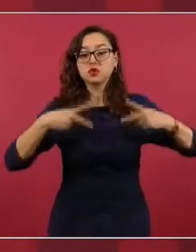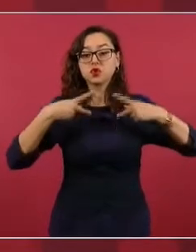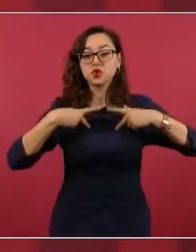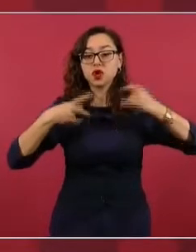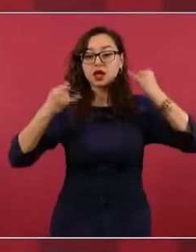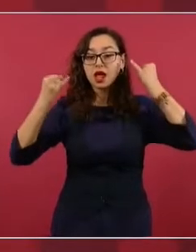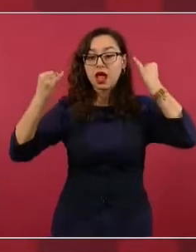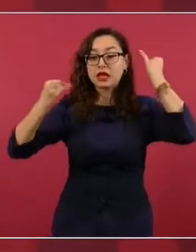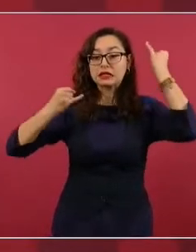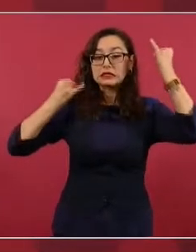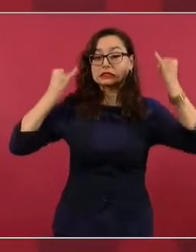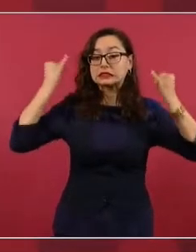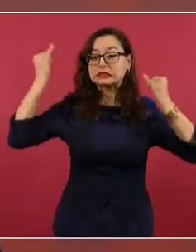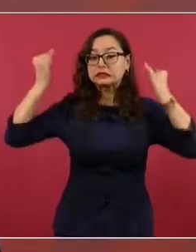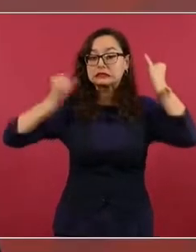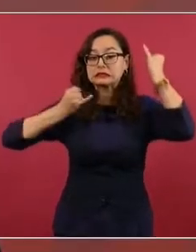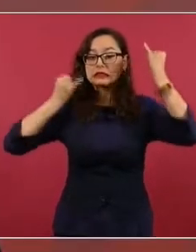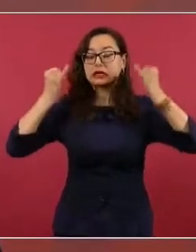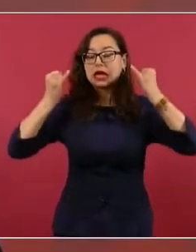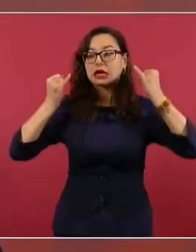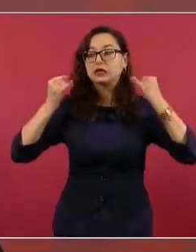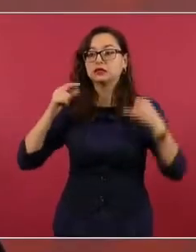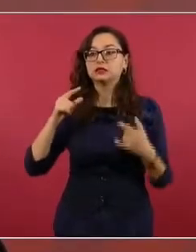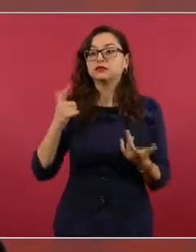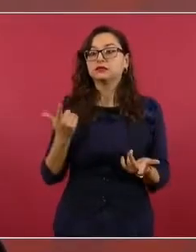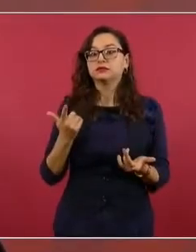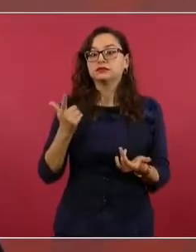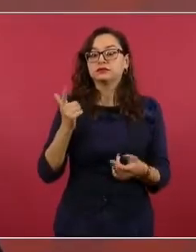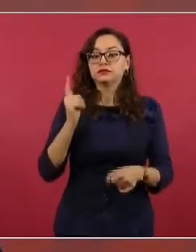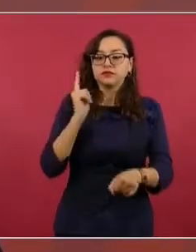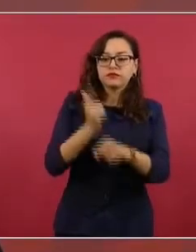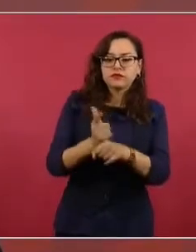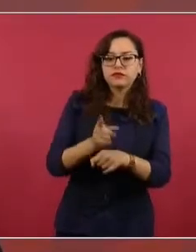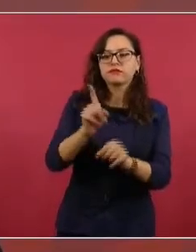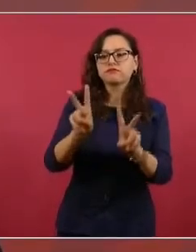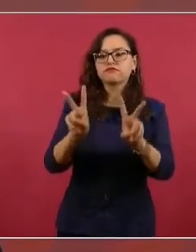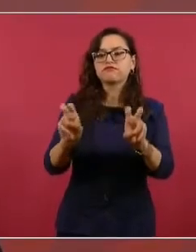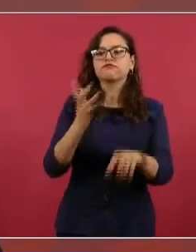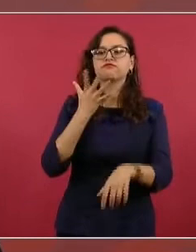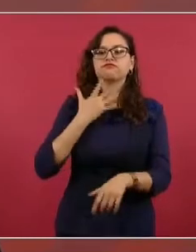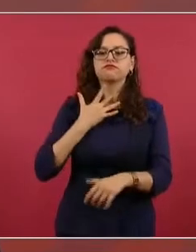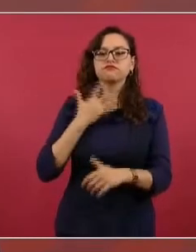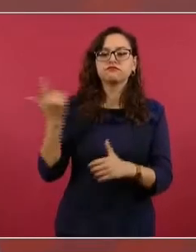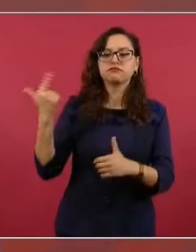se utilizaban para contrabando.